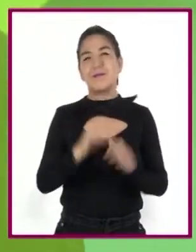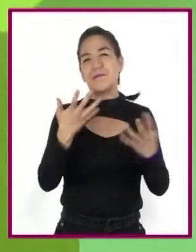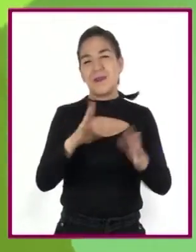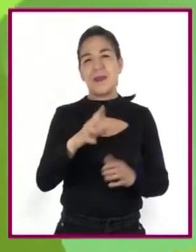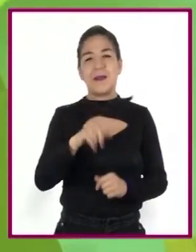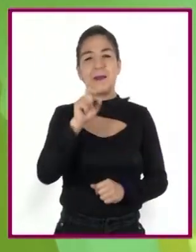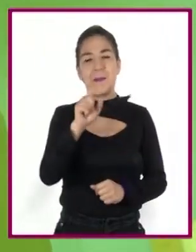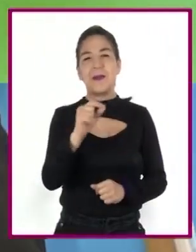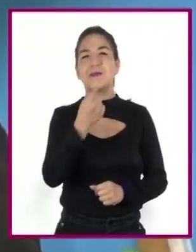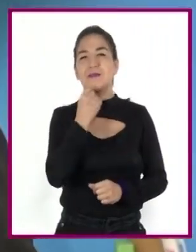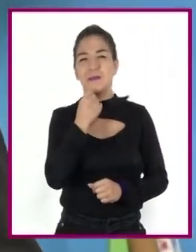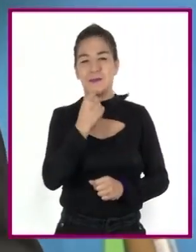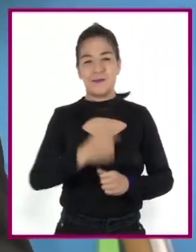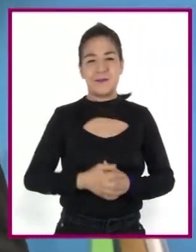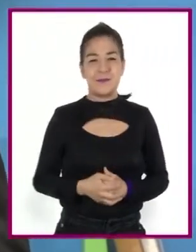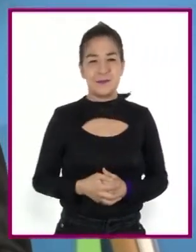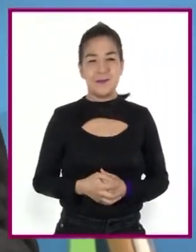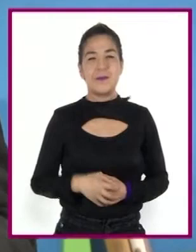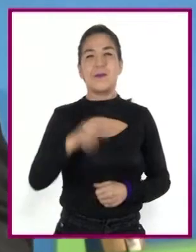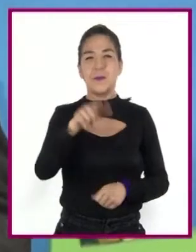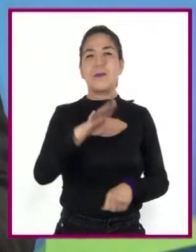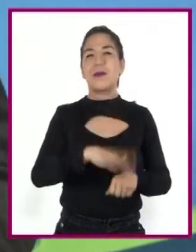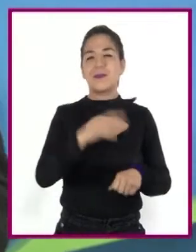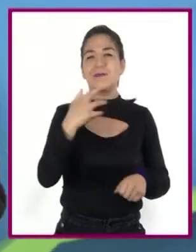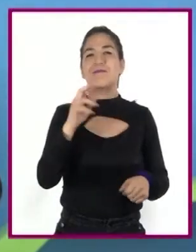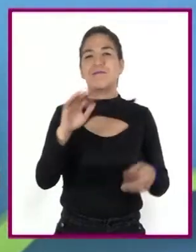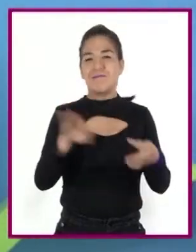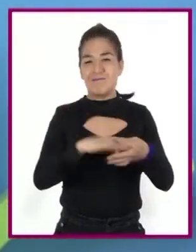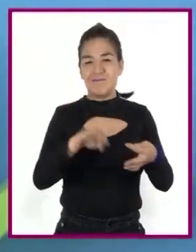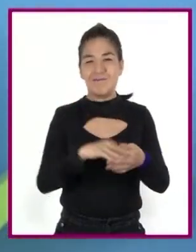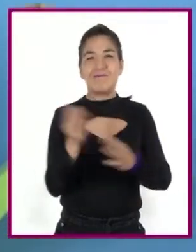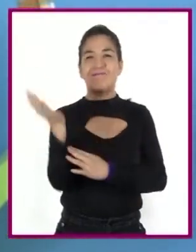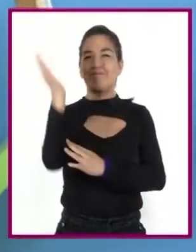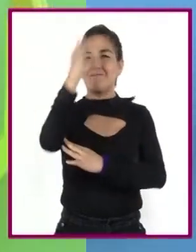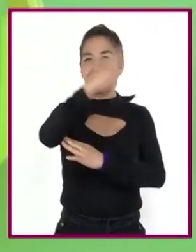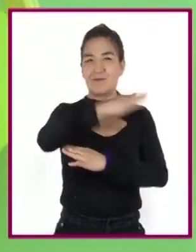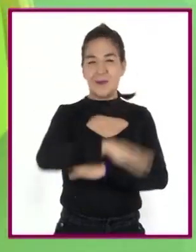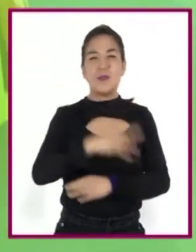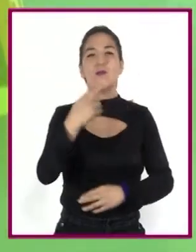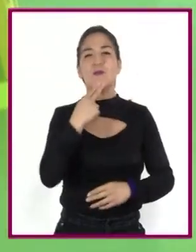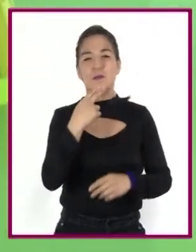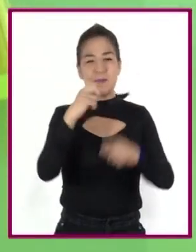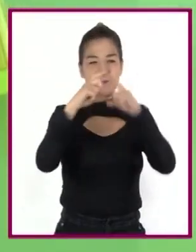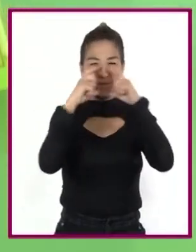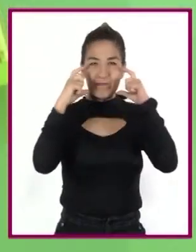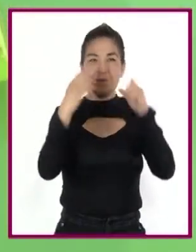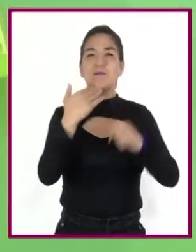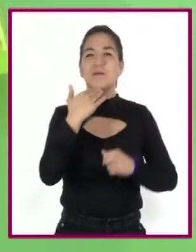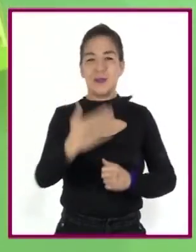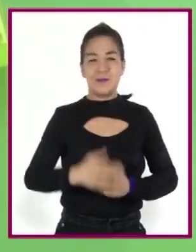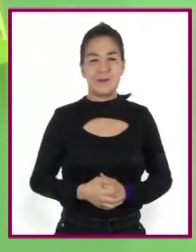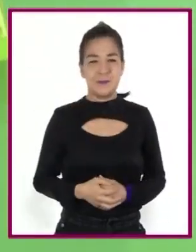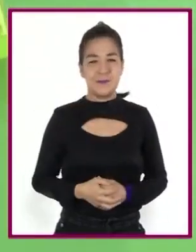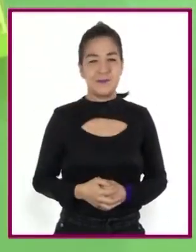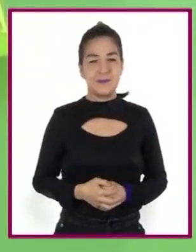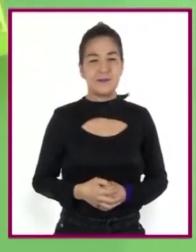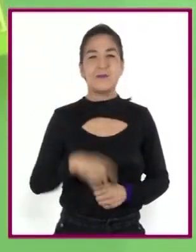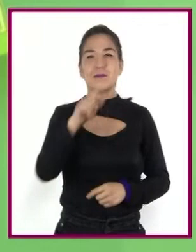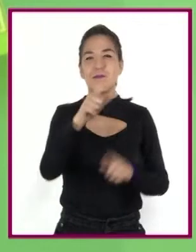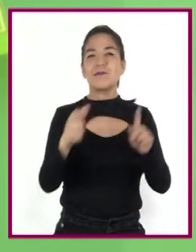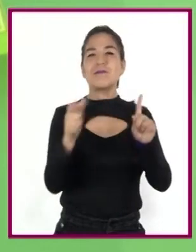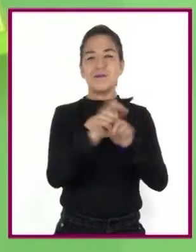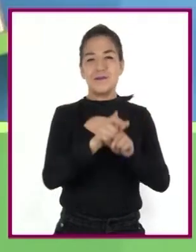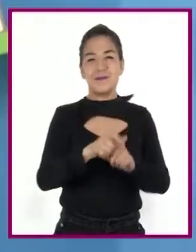menos durante 20 segundos y varias veces al día. Usar cubrebocas correctamente, es decir,